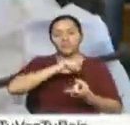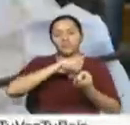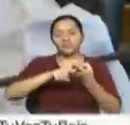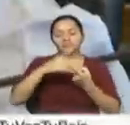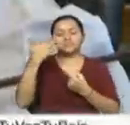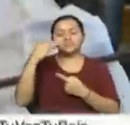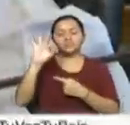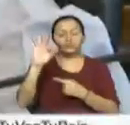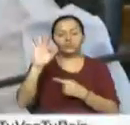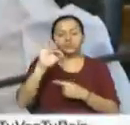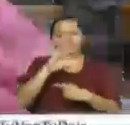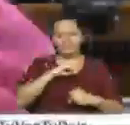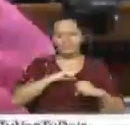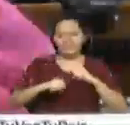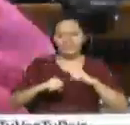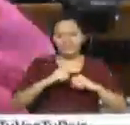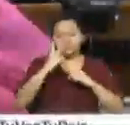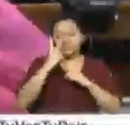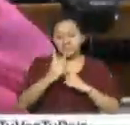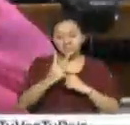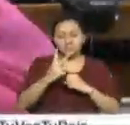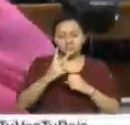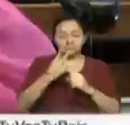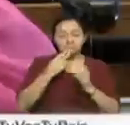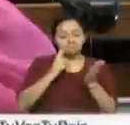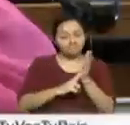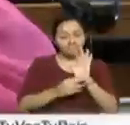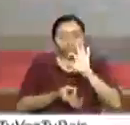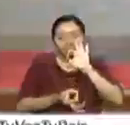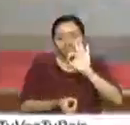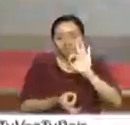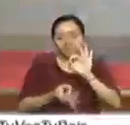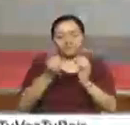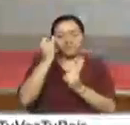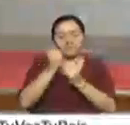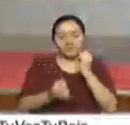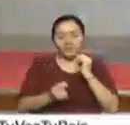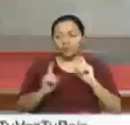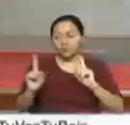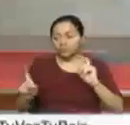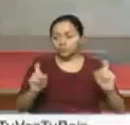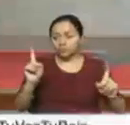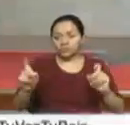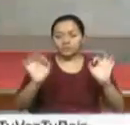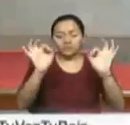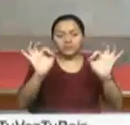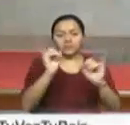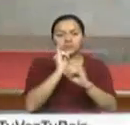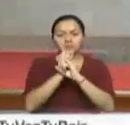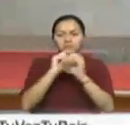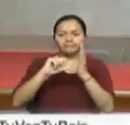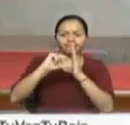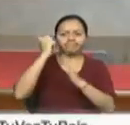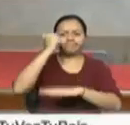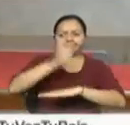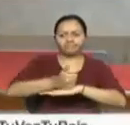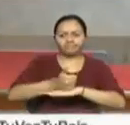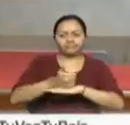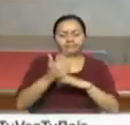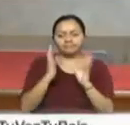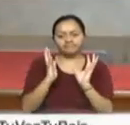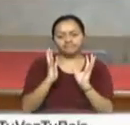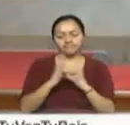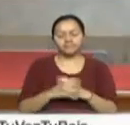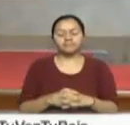día 19, hasta que se conozcan los documentos finales, que tendrán carácter consultivo, ya que la institución aún no goza del carácter